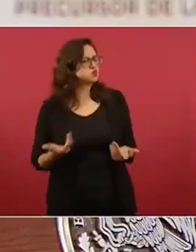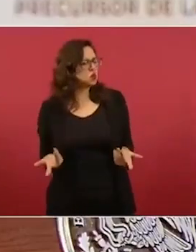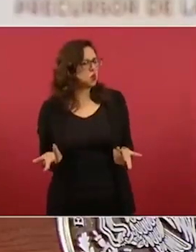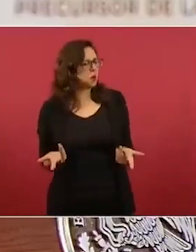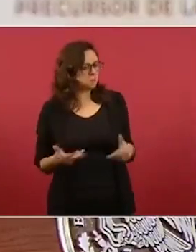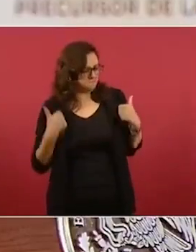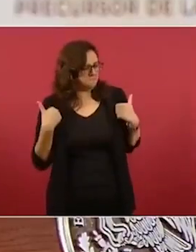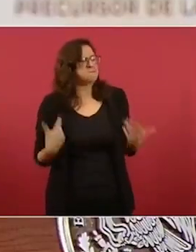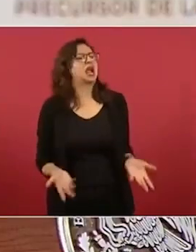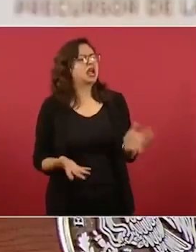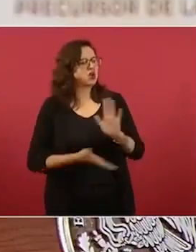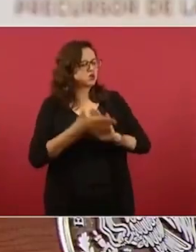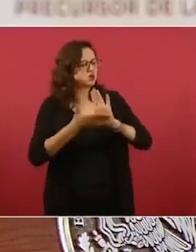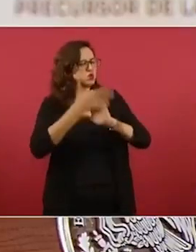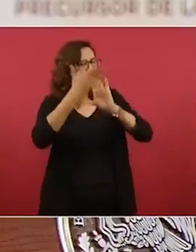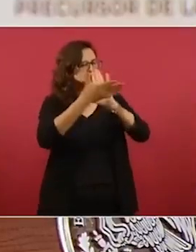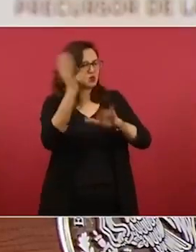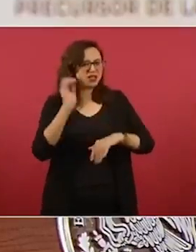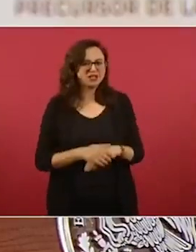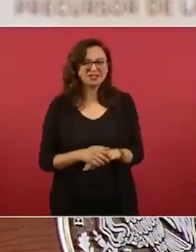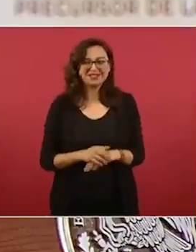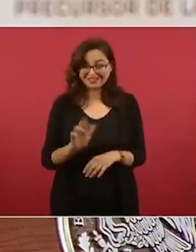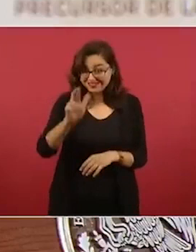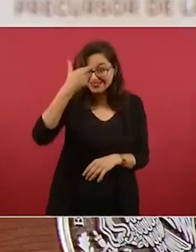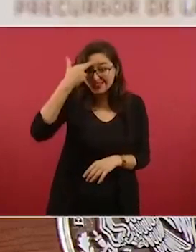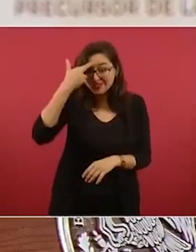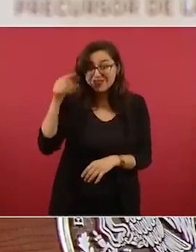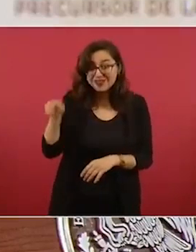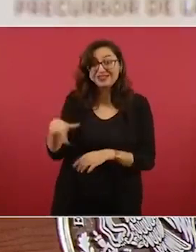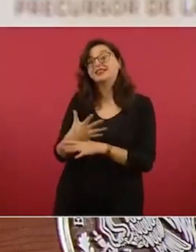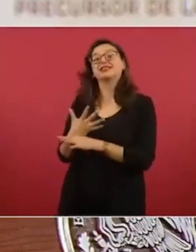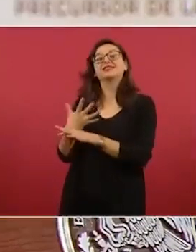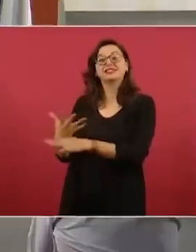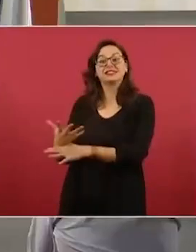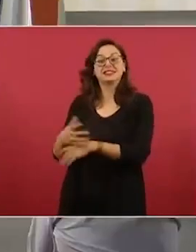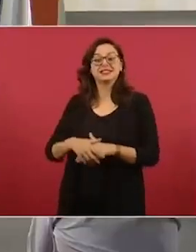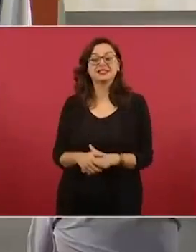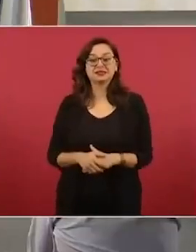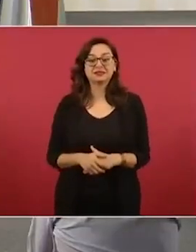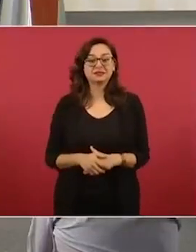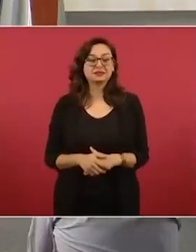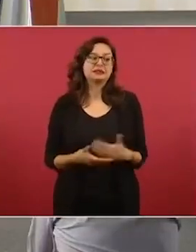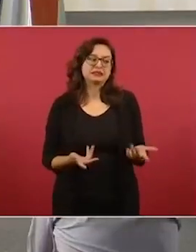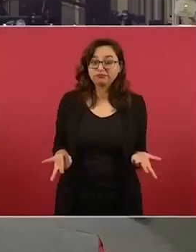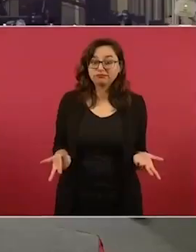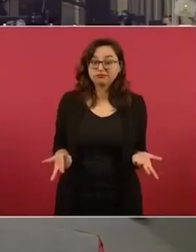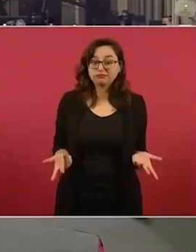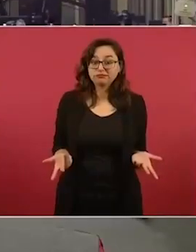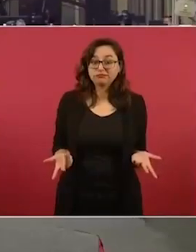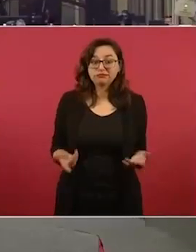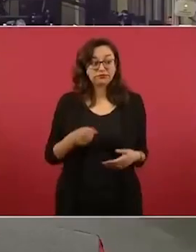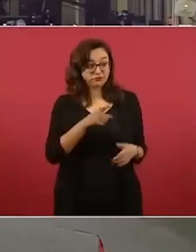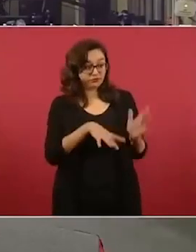la imagen. Les va a costar un poco conseguirla, pero